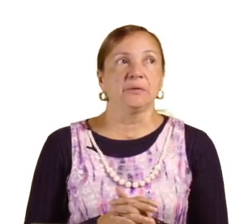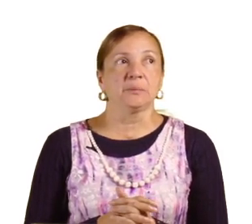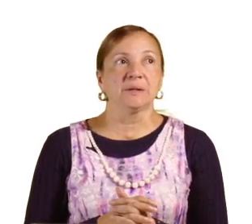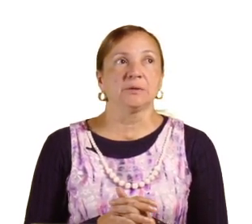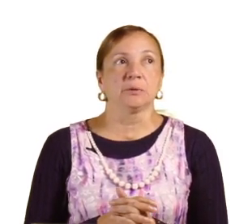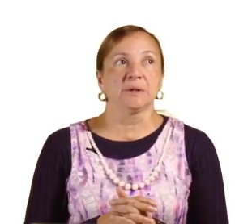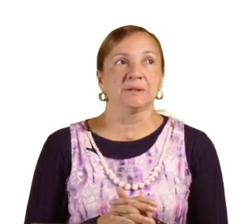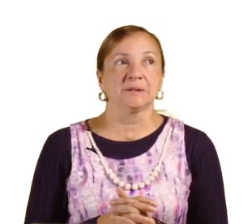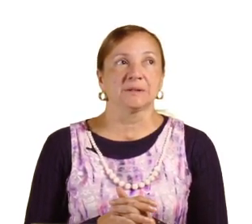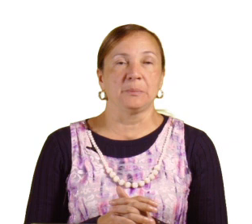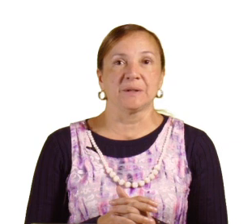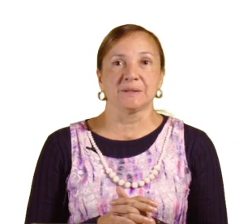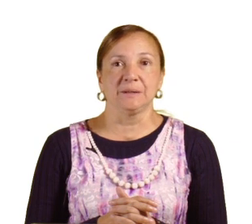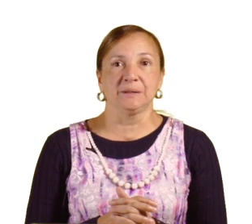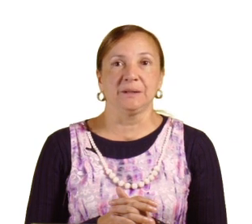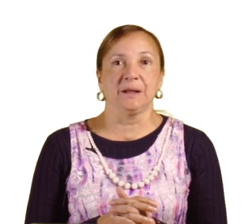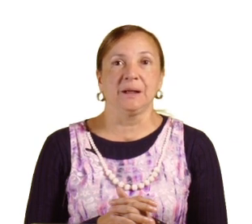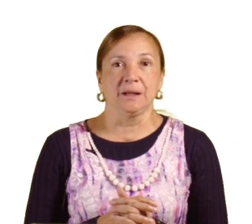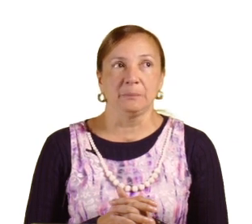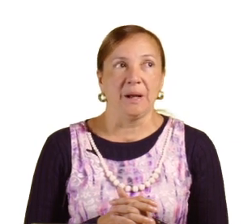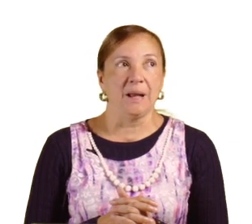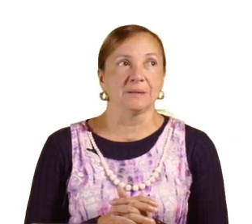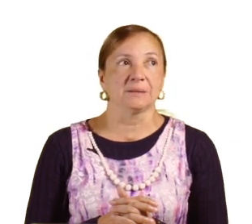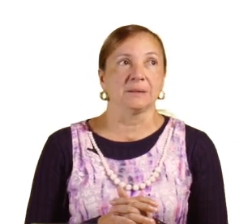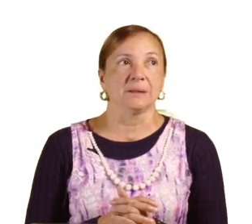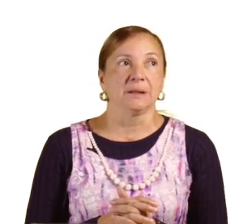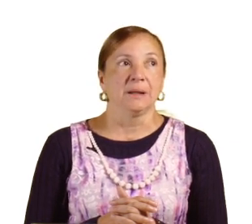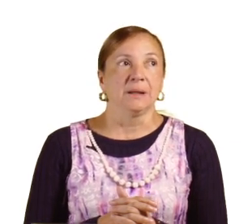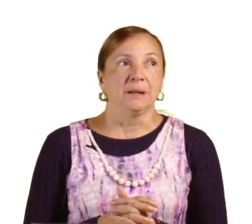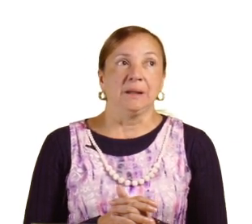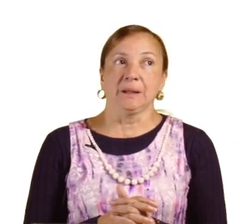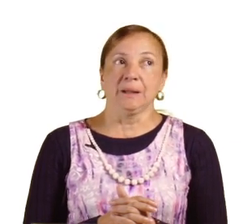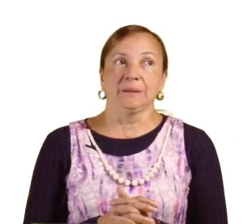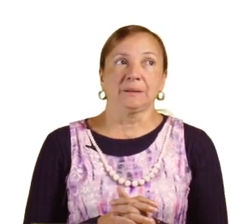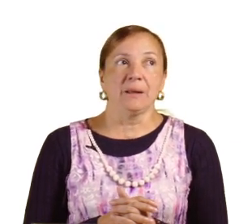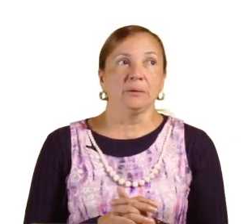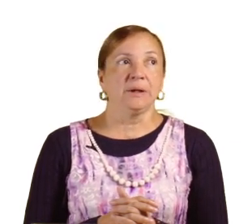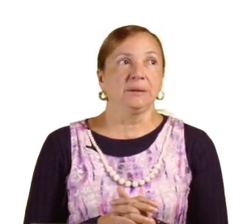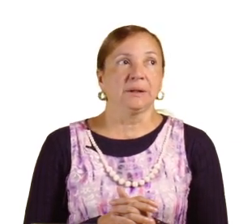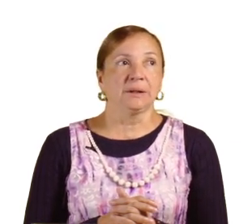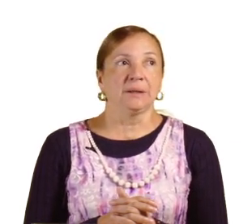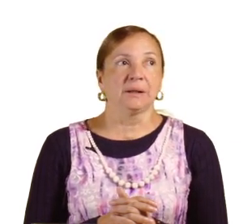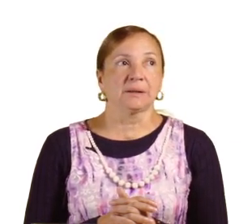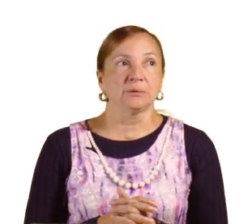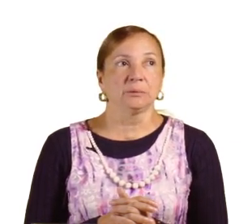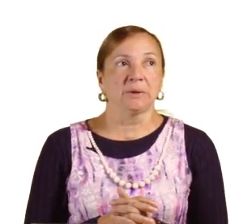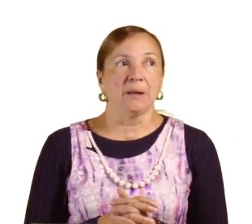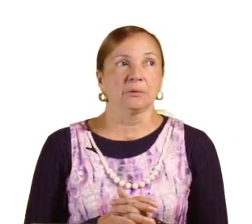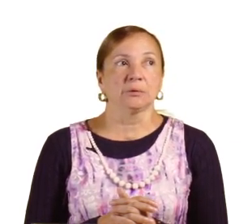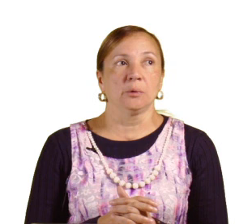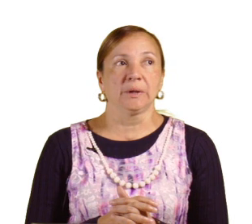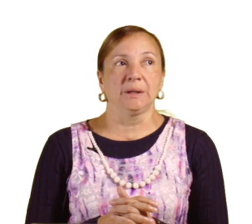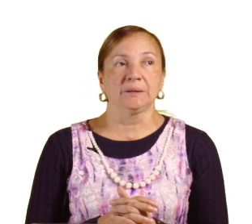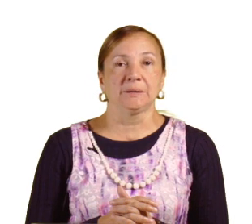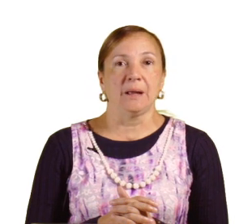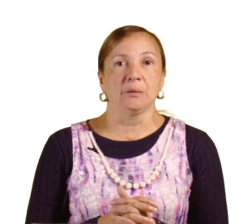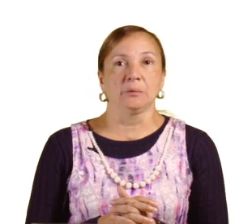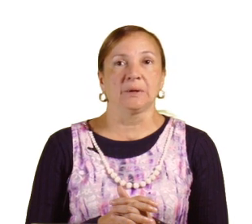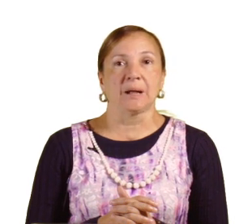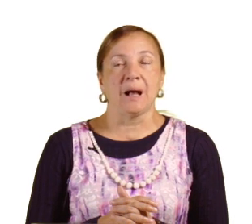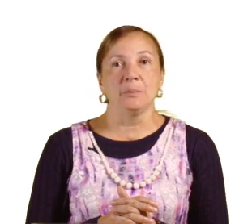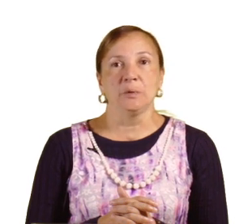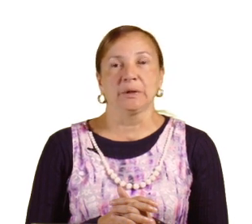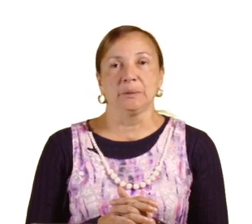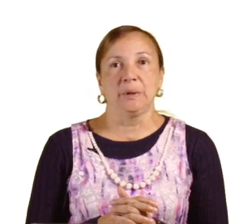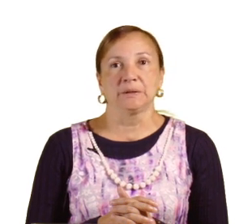determinadas informaciones se presenten en el balance, en el estado integral de resultados o en el estado